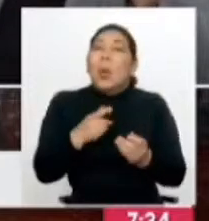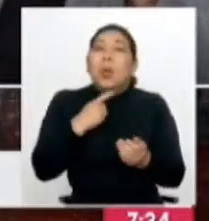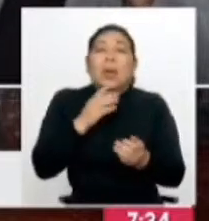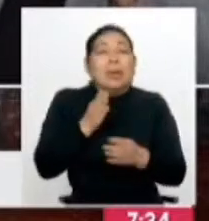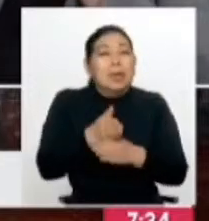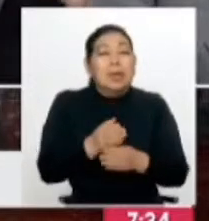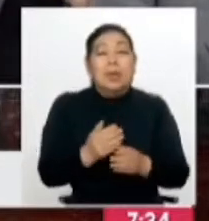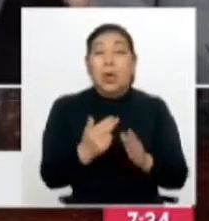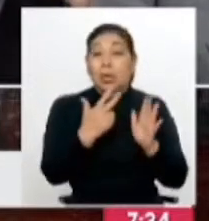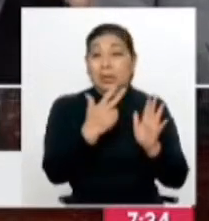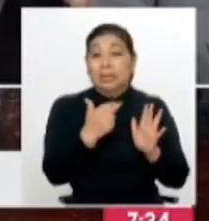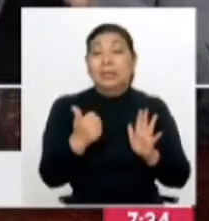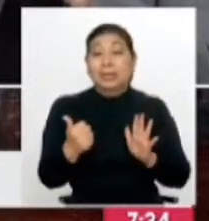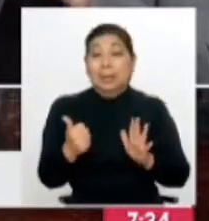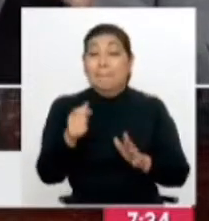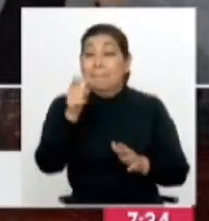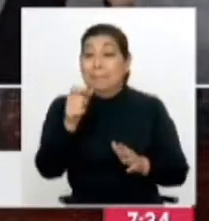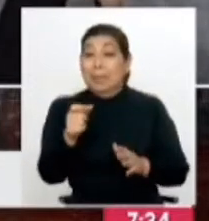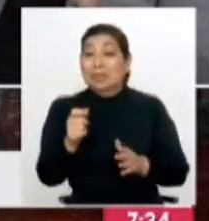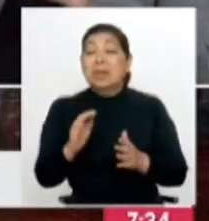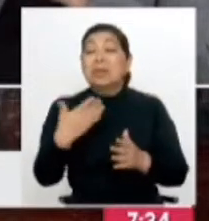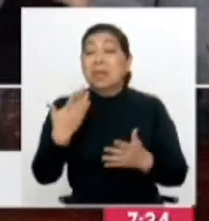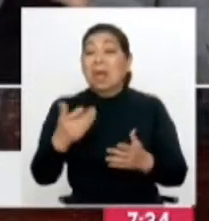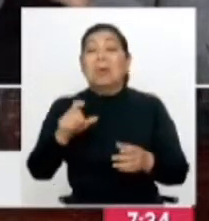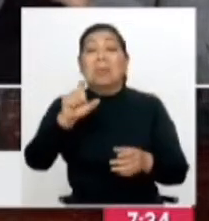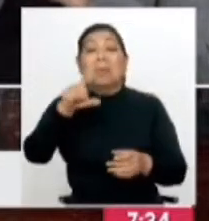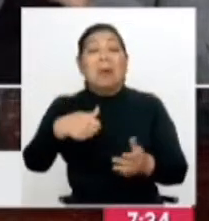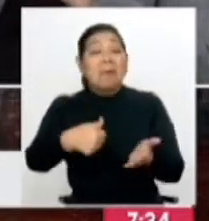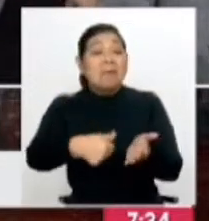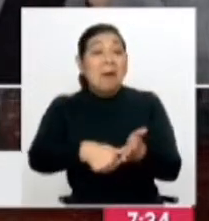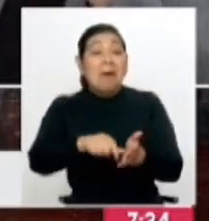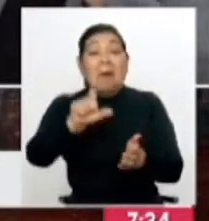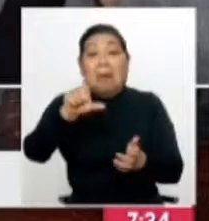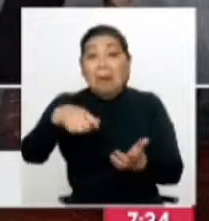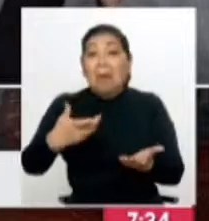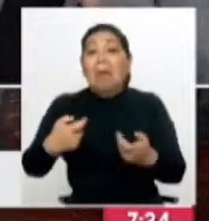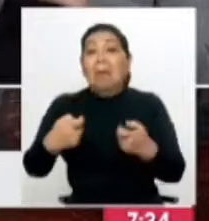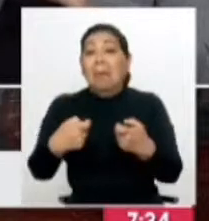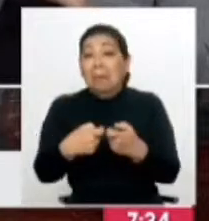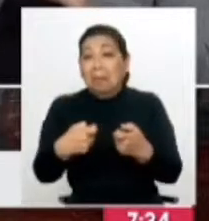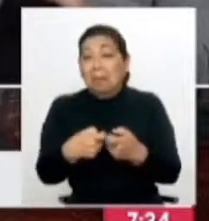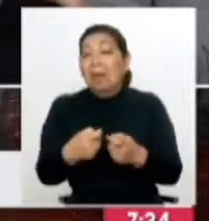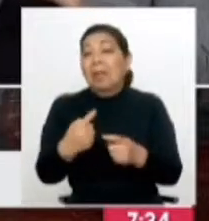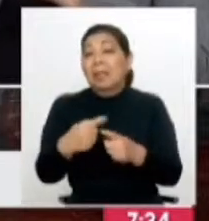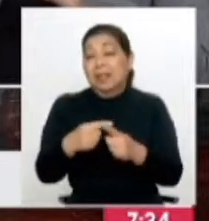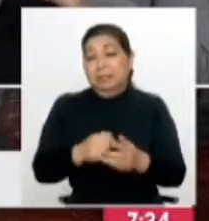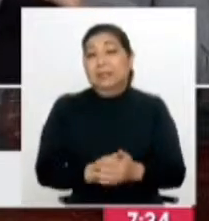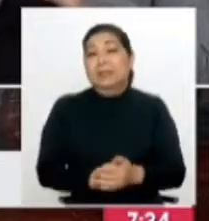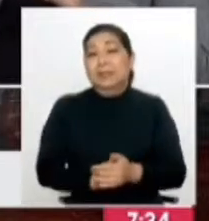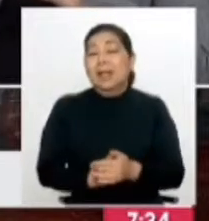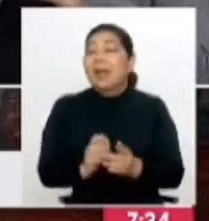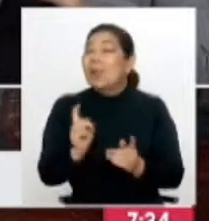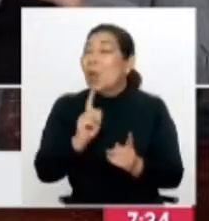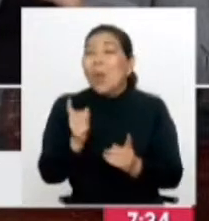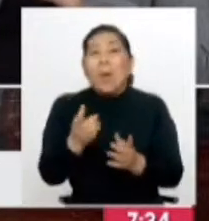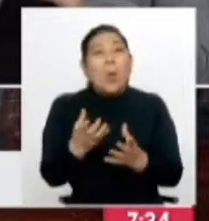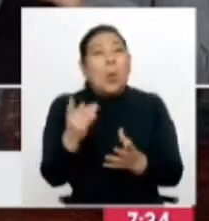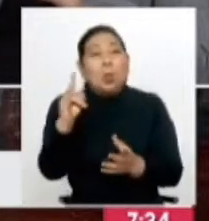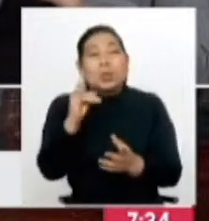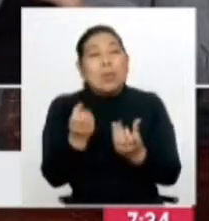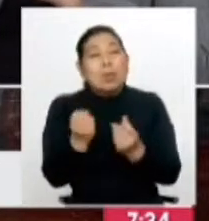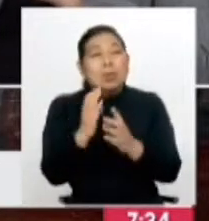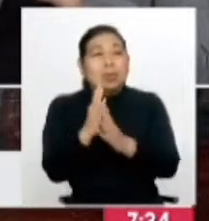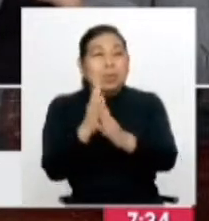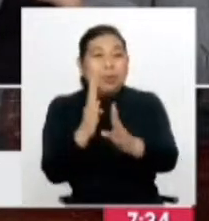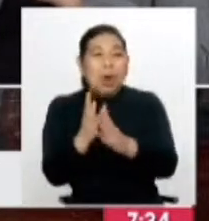Hoy día el 86% de la gente lo hacen afuera. Claro, excelente. Lo hacen a través de un medio digital, un canal alterno. La excusa al distanciamiento social, pero